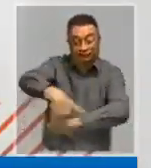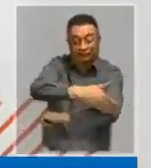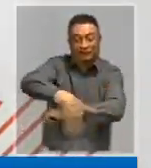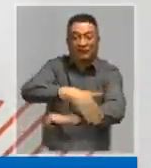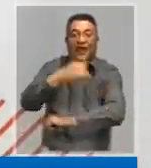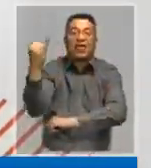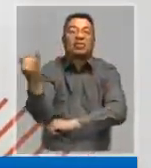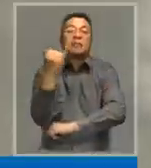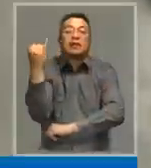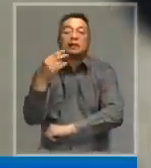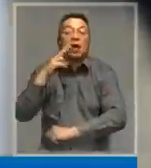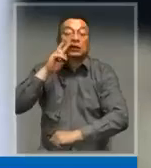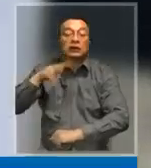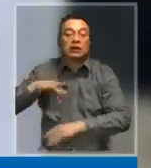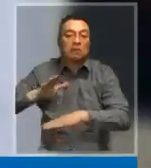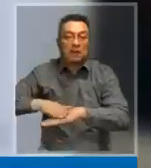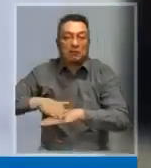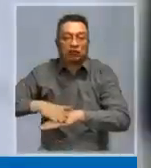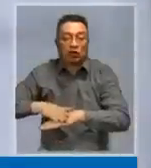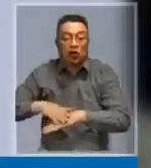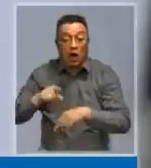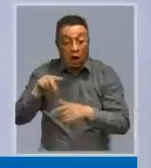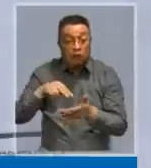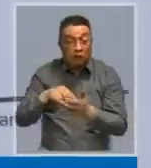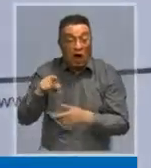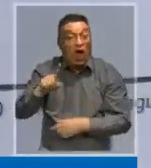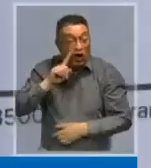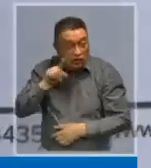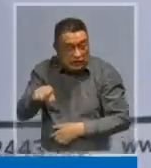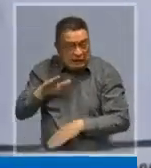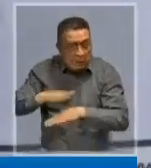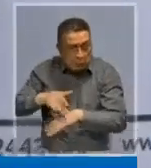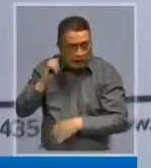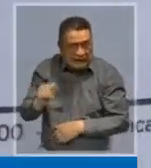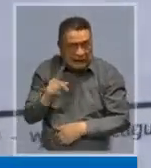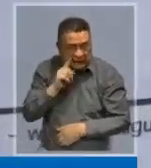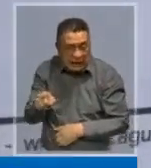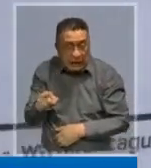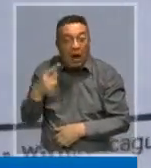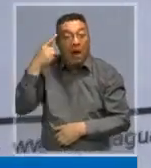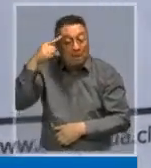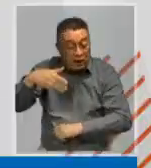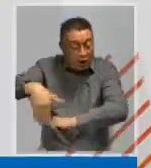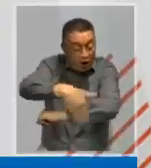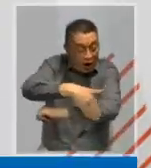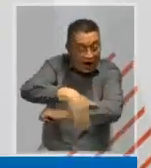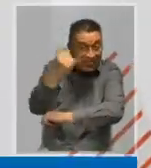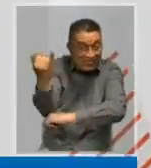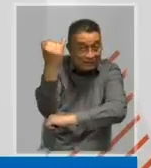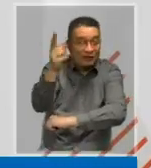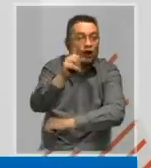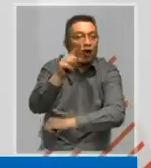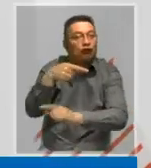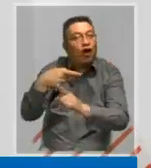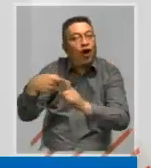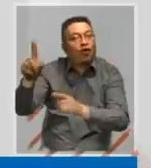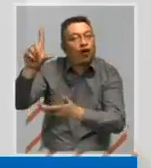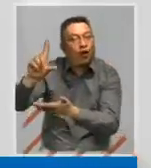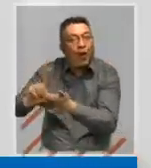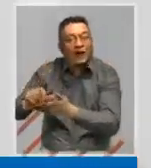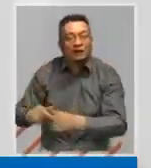no tener permiso. El problema, sí cuentan con ellos, pero no en ese sector.